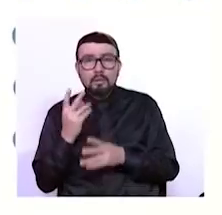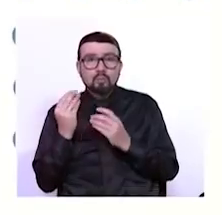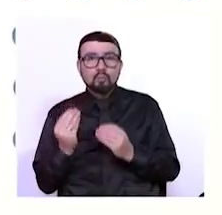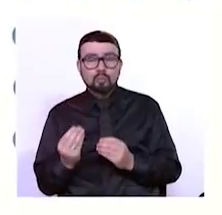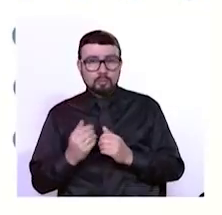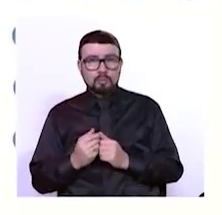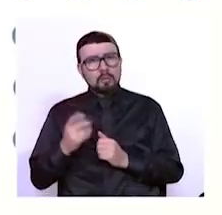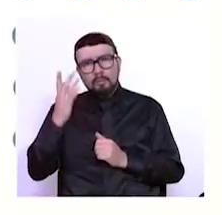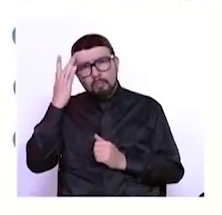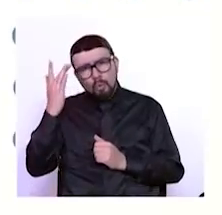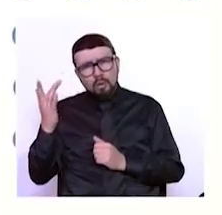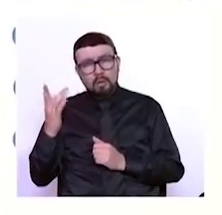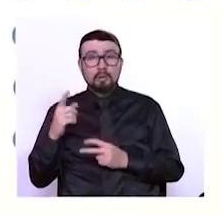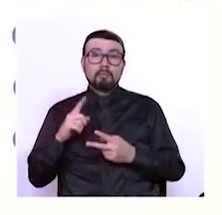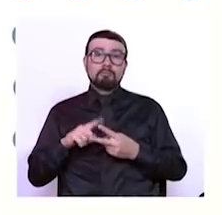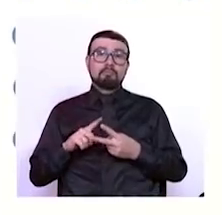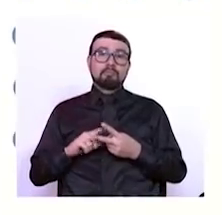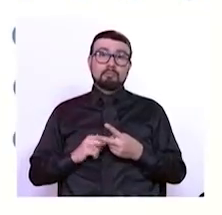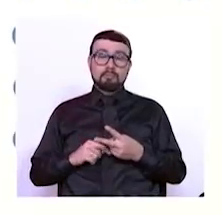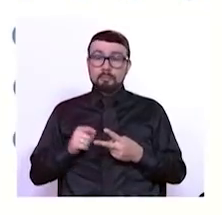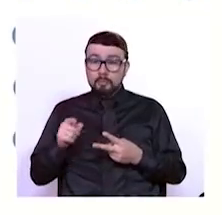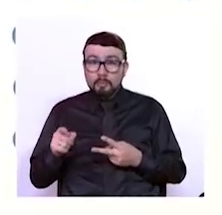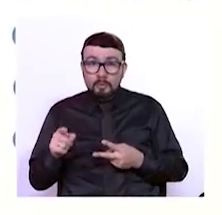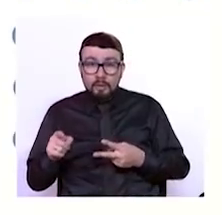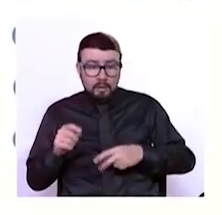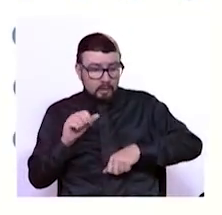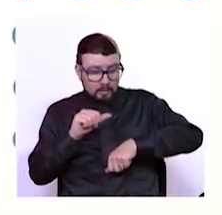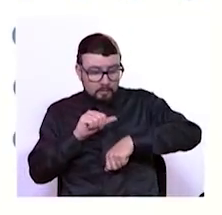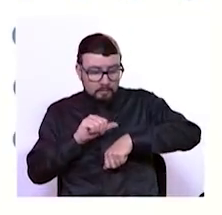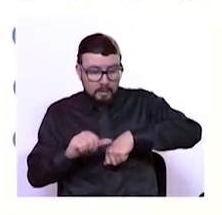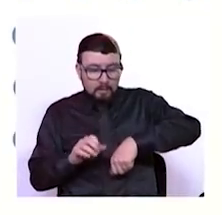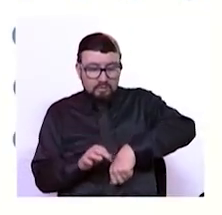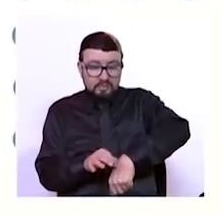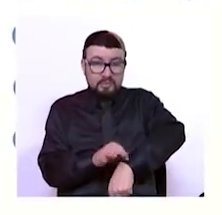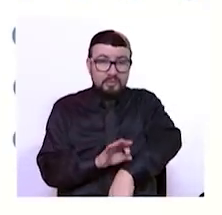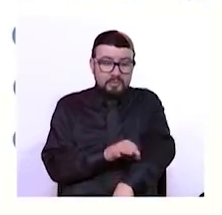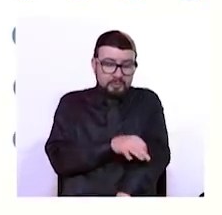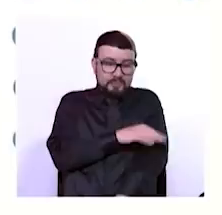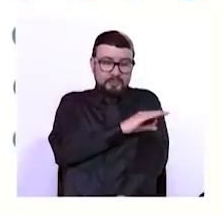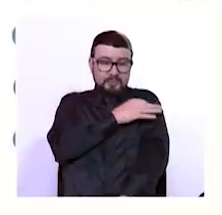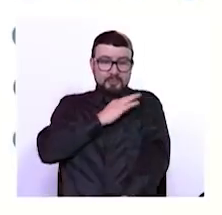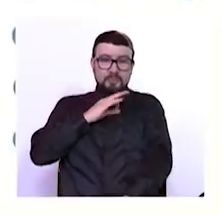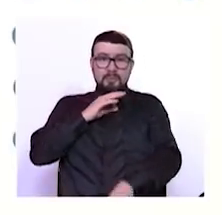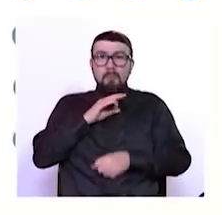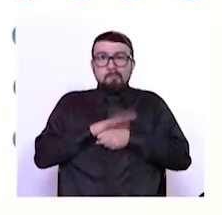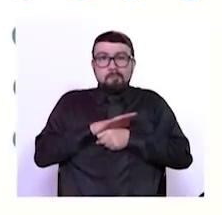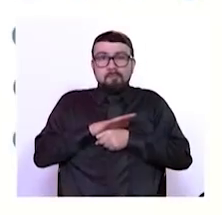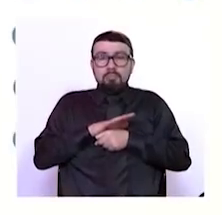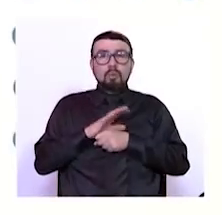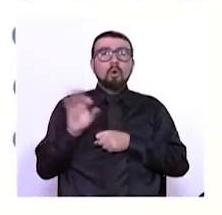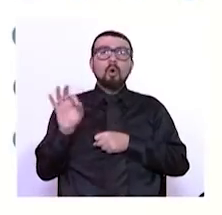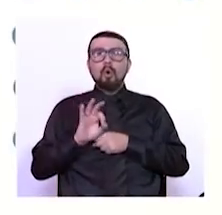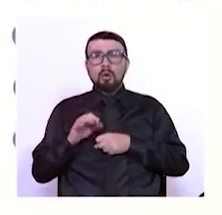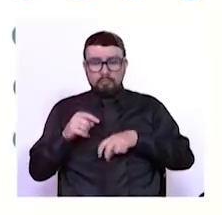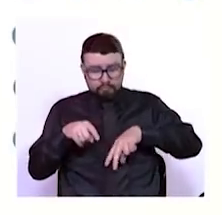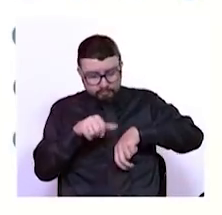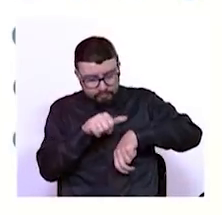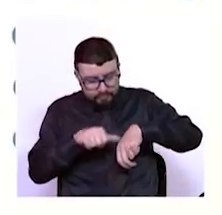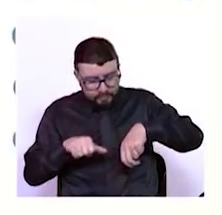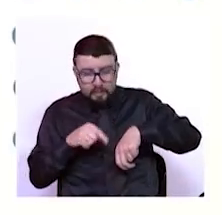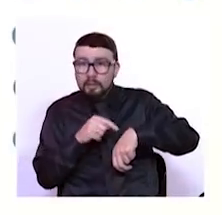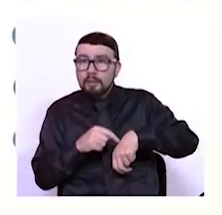por 2 razones. O se produce una movilización de trombo o se produce una infección septicémica por